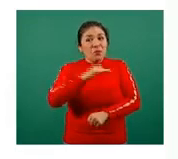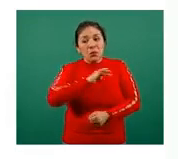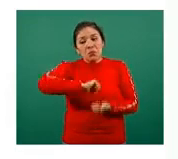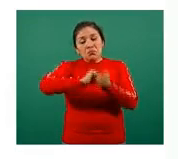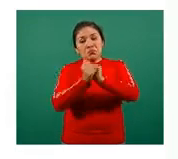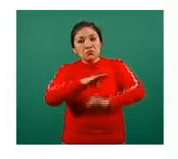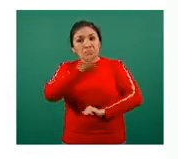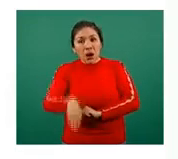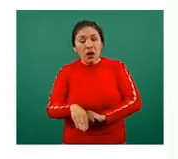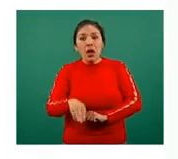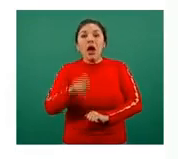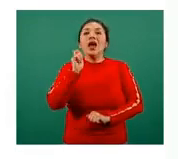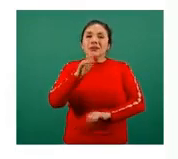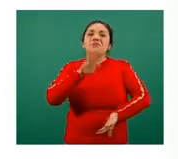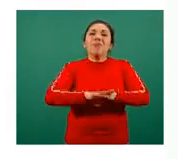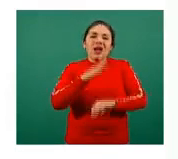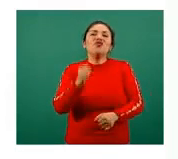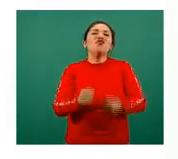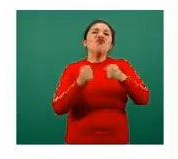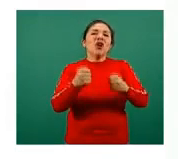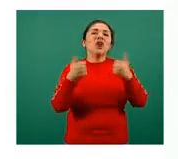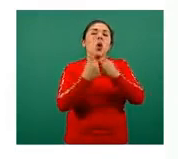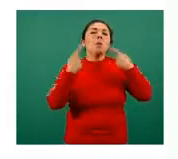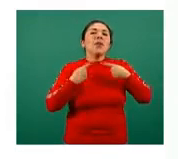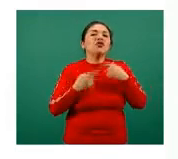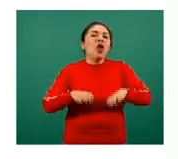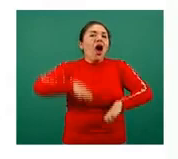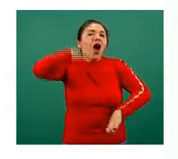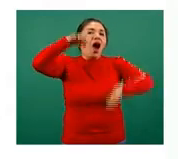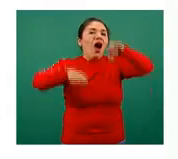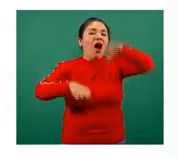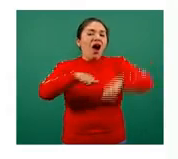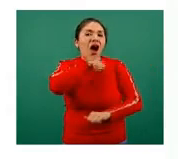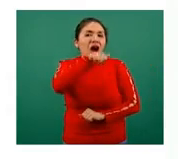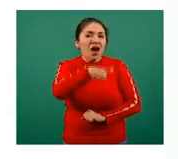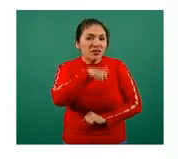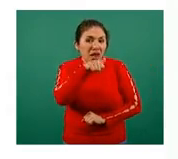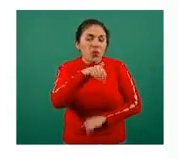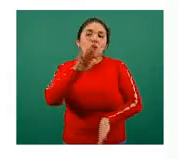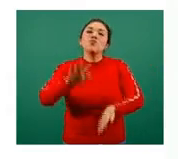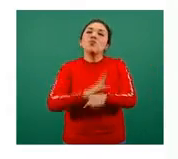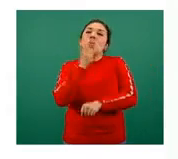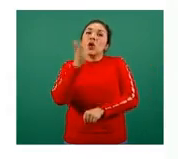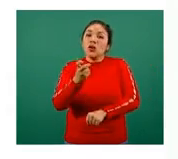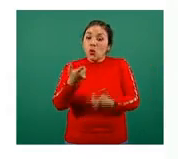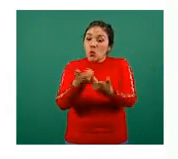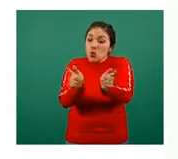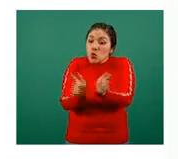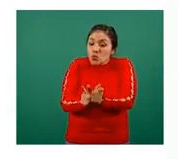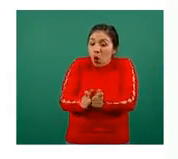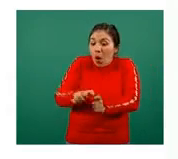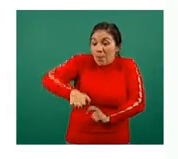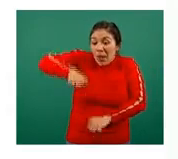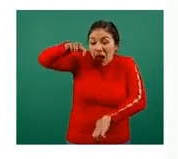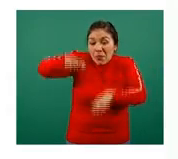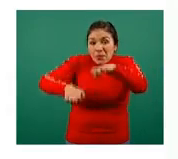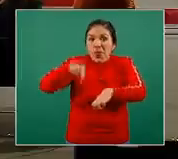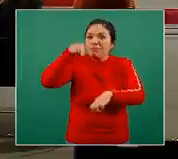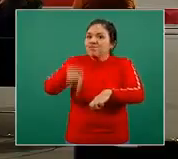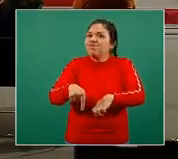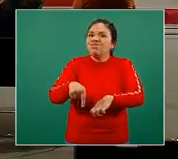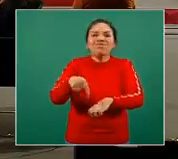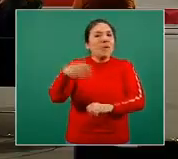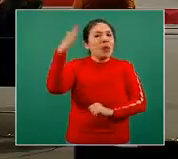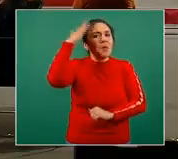edad. Por lo tanto, los adultos mayores se identifican como un grupo prioritario